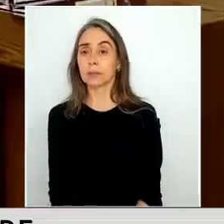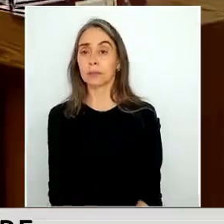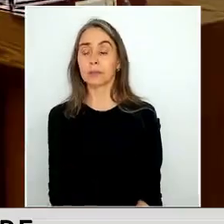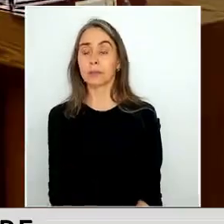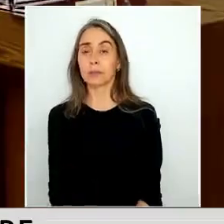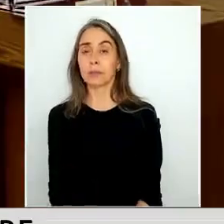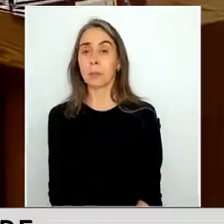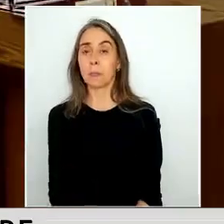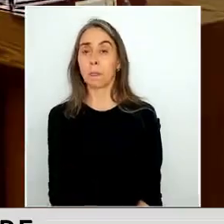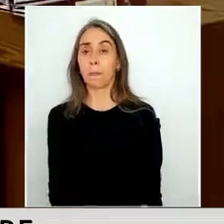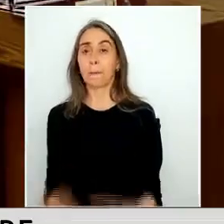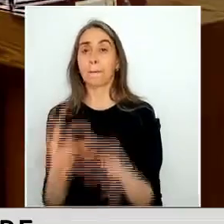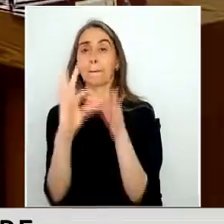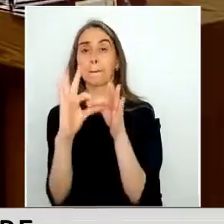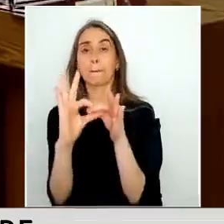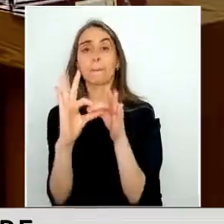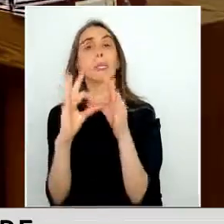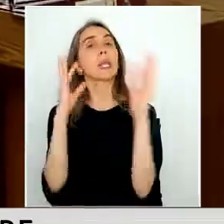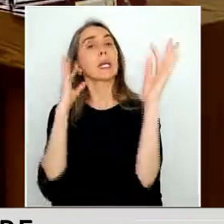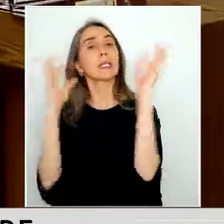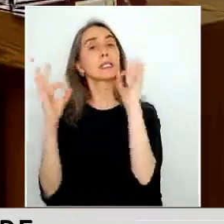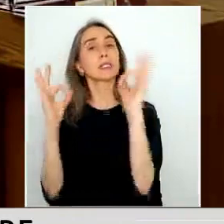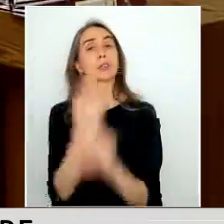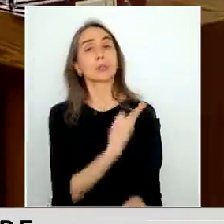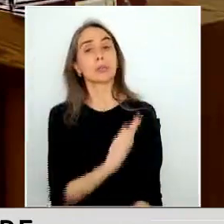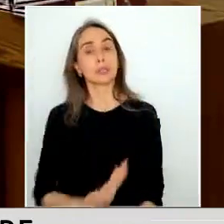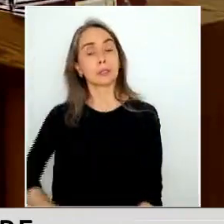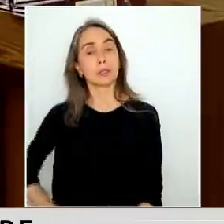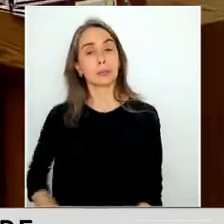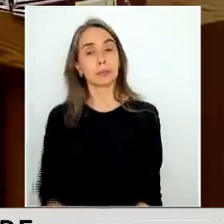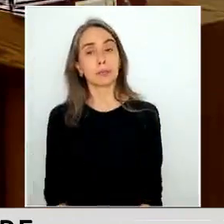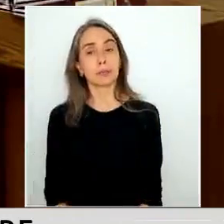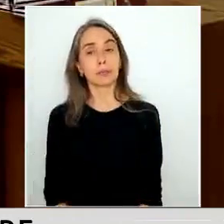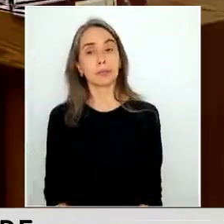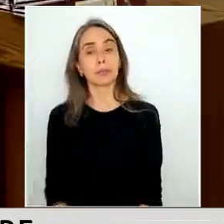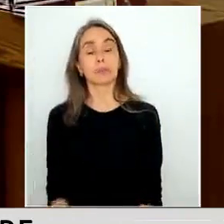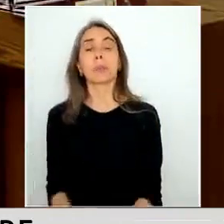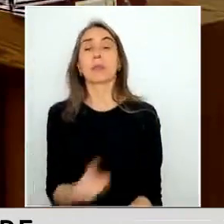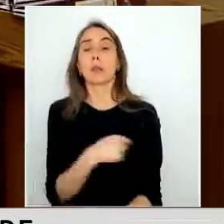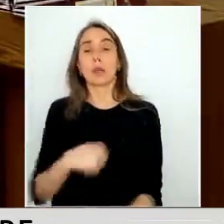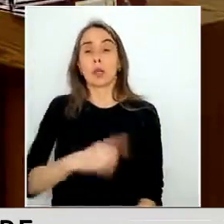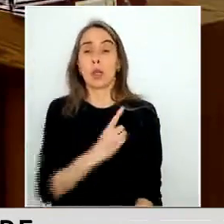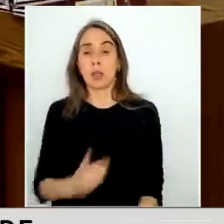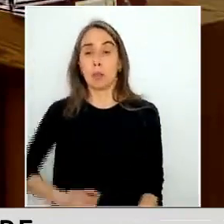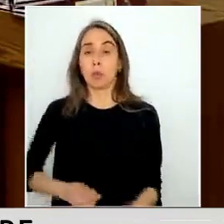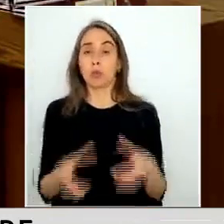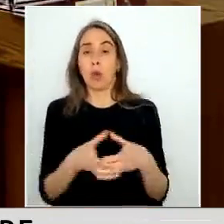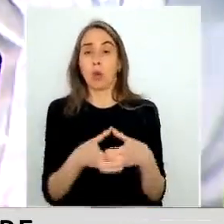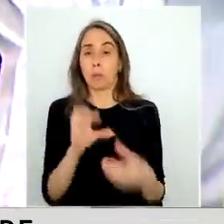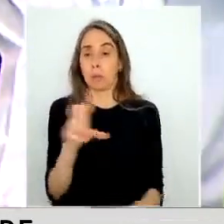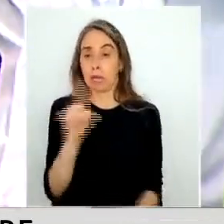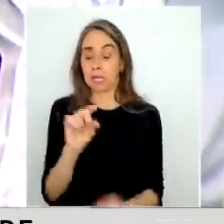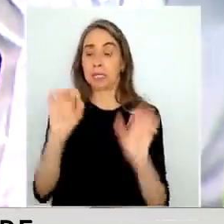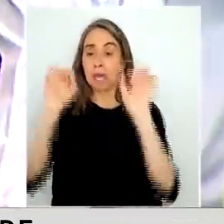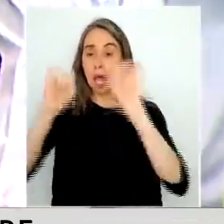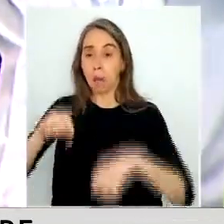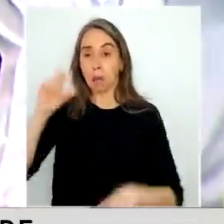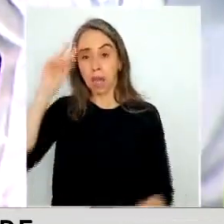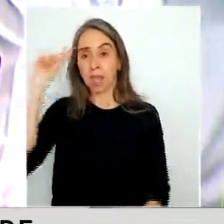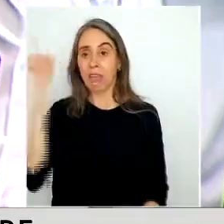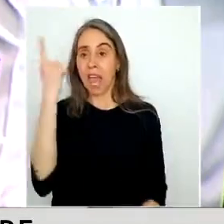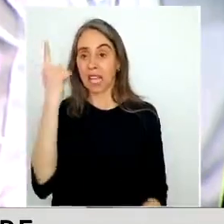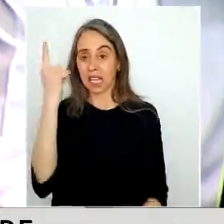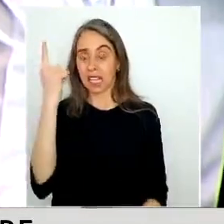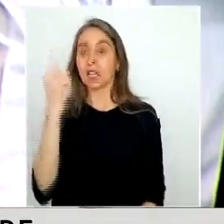gracias señora presidenta la bancada del partido socialista va a aprobar en general y en gran parte